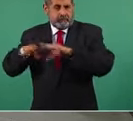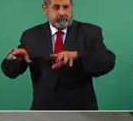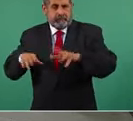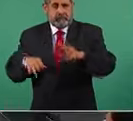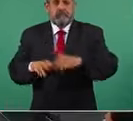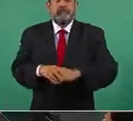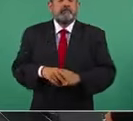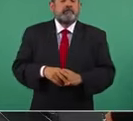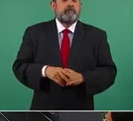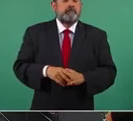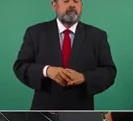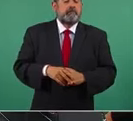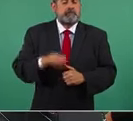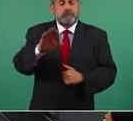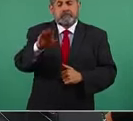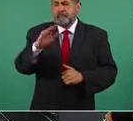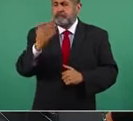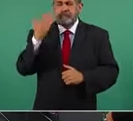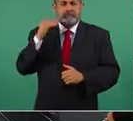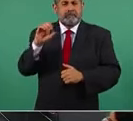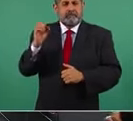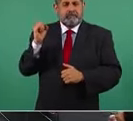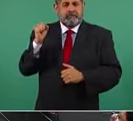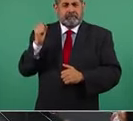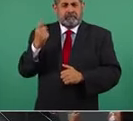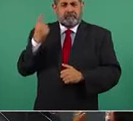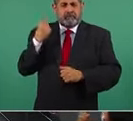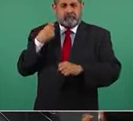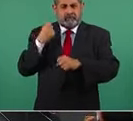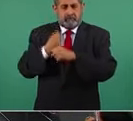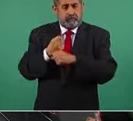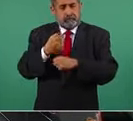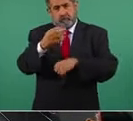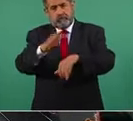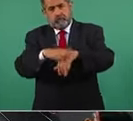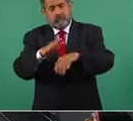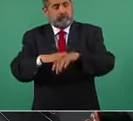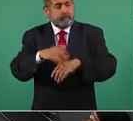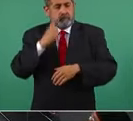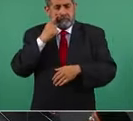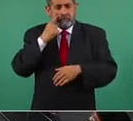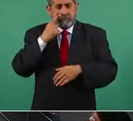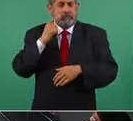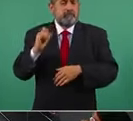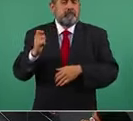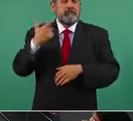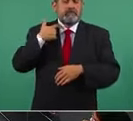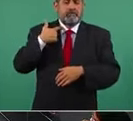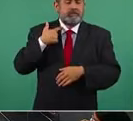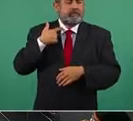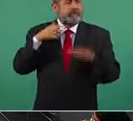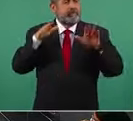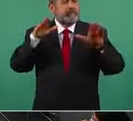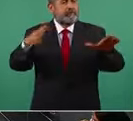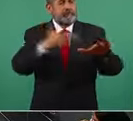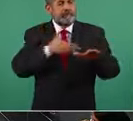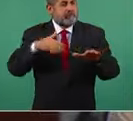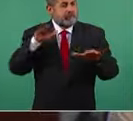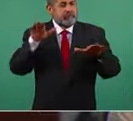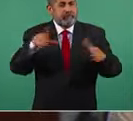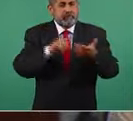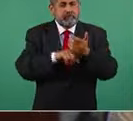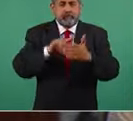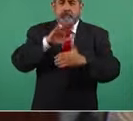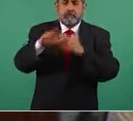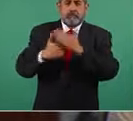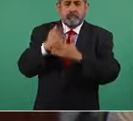Presidente, en septiembre del año pasado le dimos a conocer que no podíamos localizar el antiguo avión presidencial y usted en la mañanera siguiente